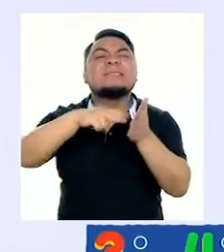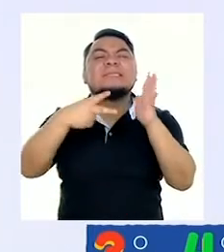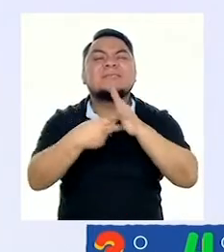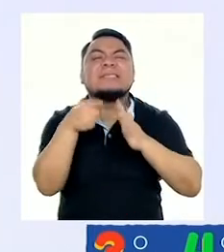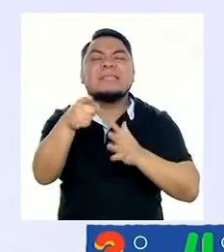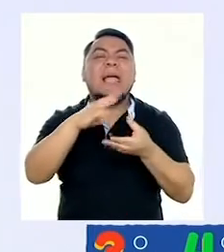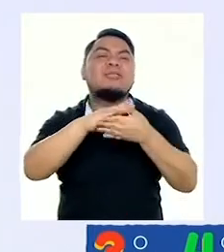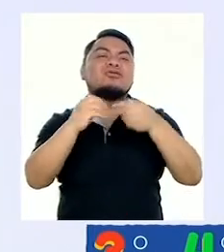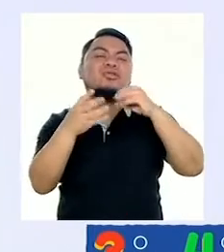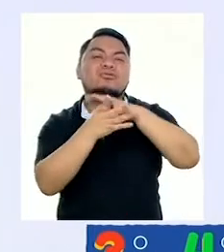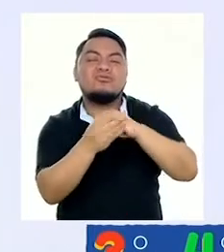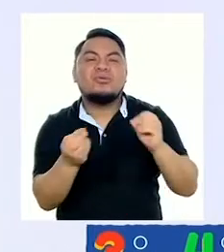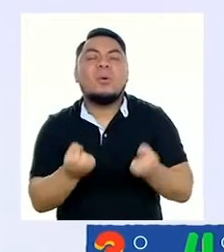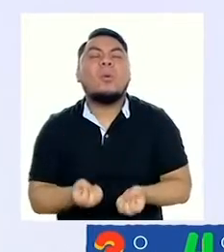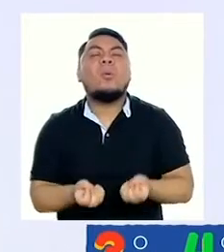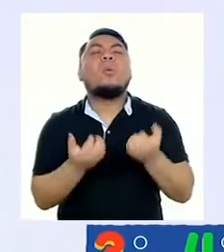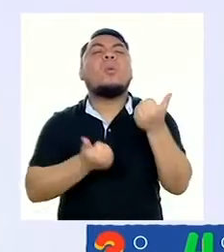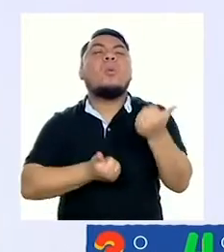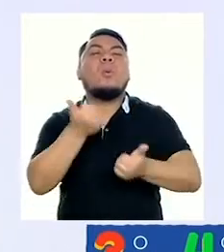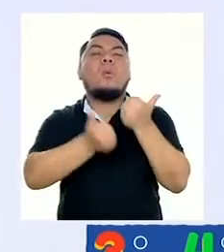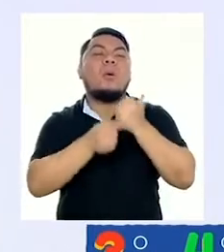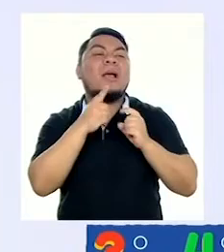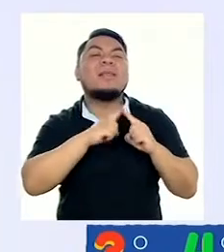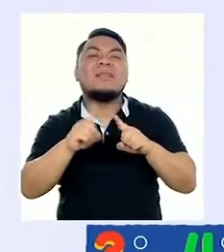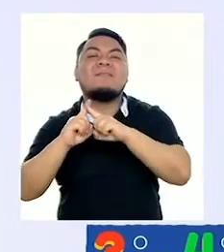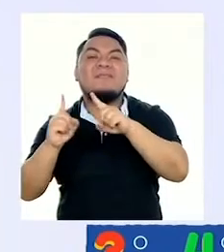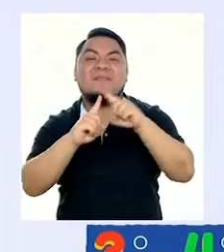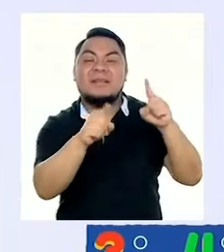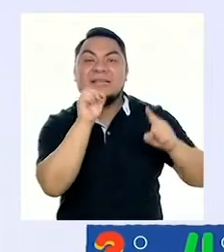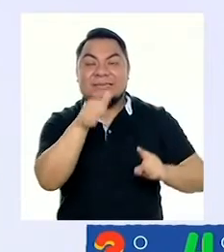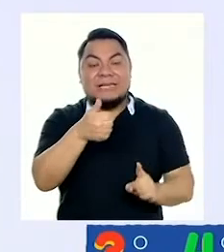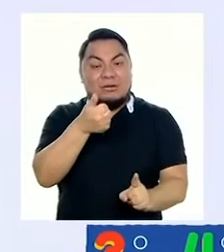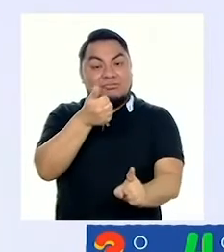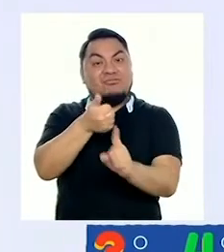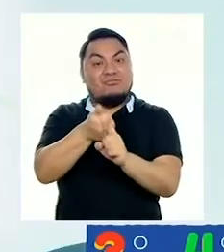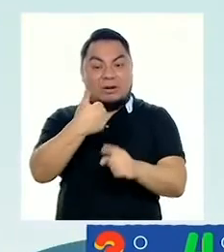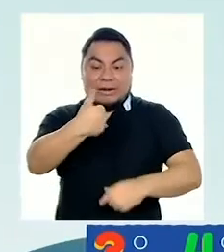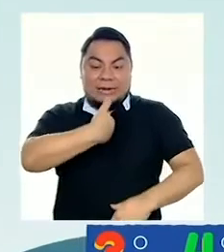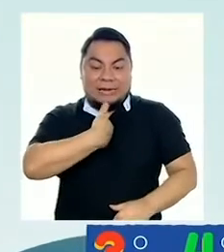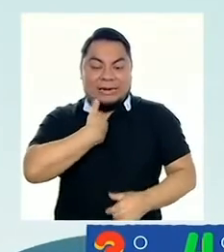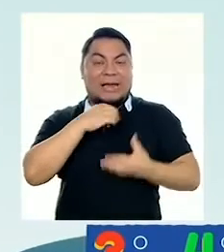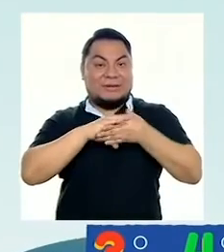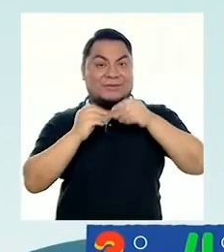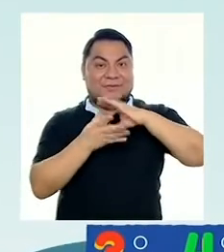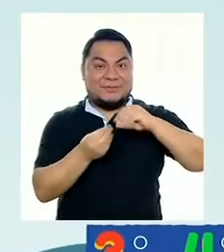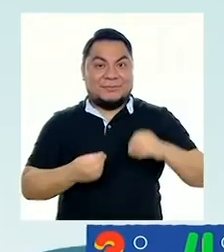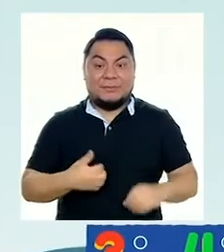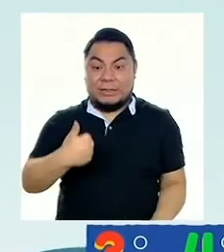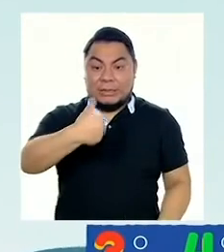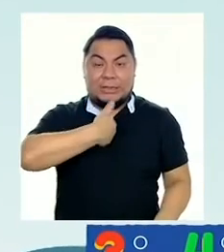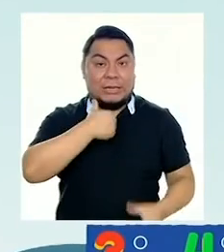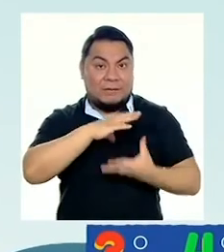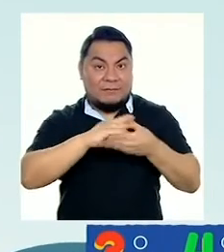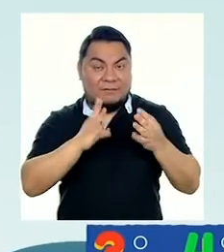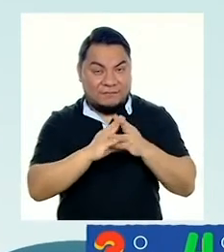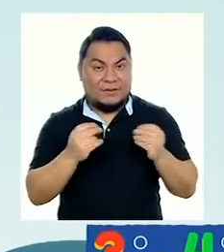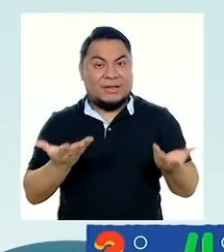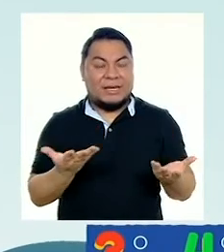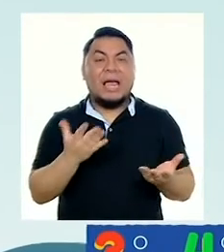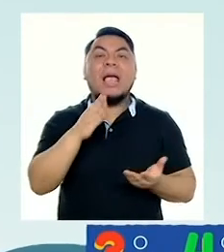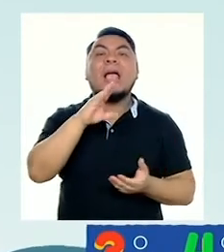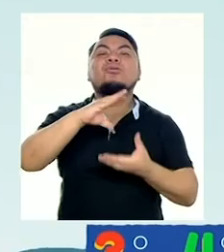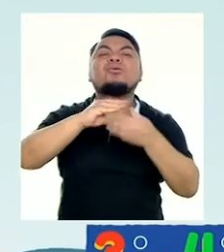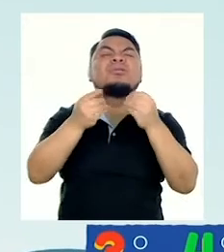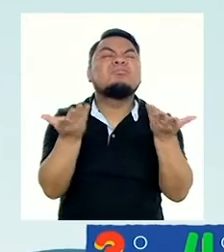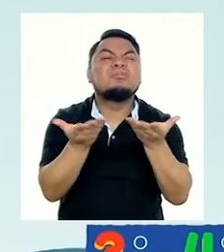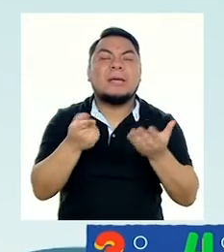significa una biografía y cuáles son sus diferencias con la autobiografía. La biografía y la autobiografía